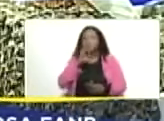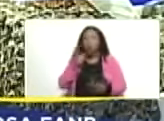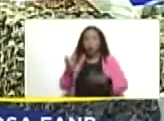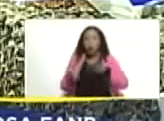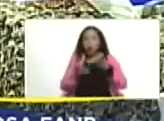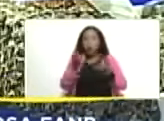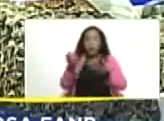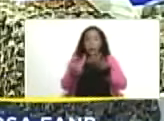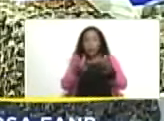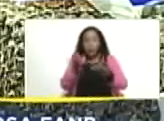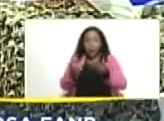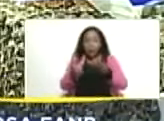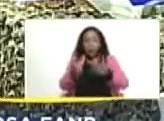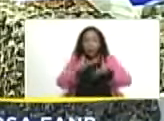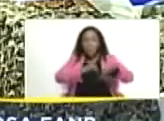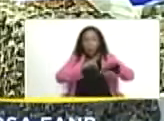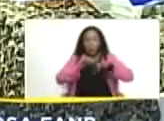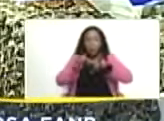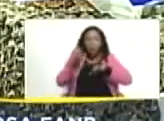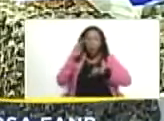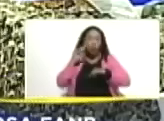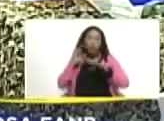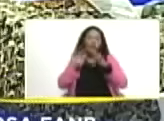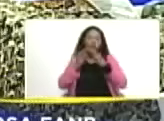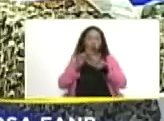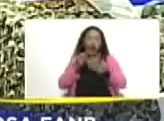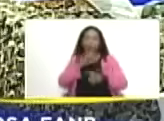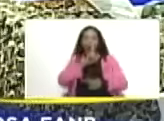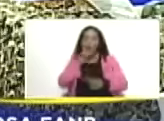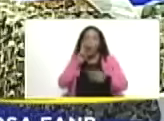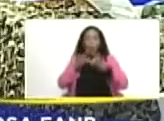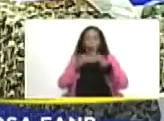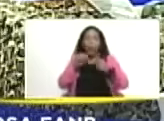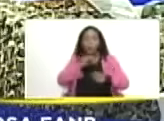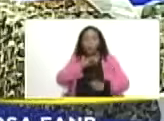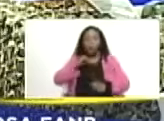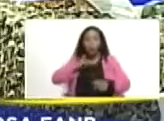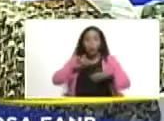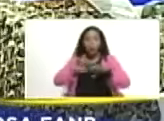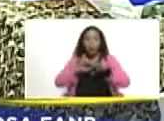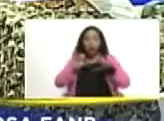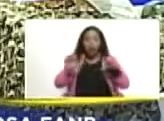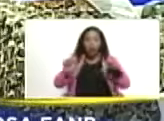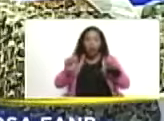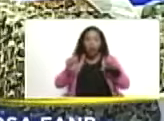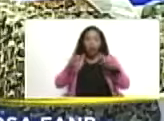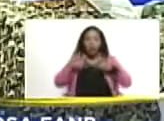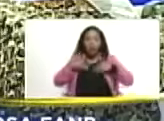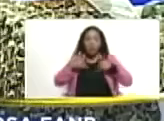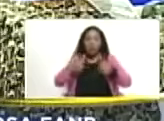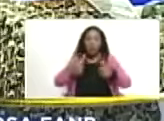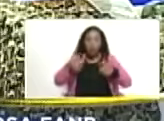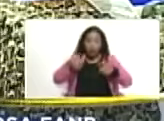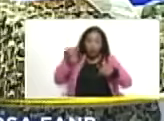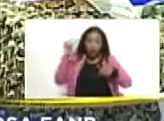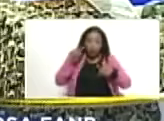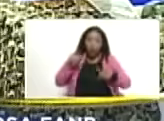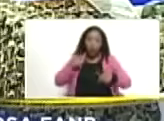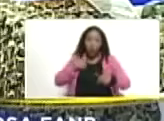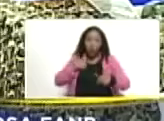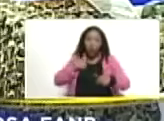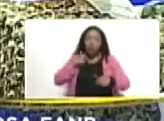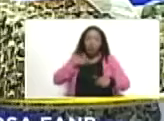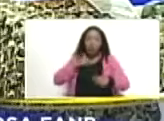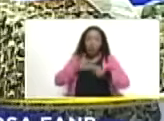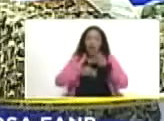del movimiento bolivariano de familia, a nombre de todo el personal educativo y de salud de Venezuela, tengo que